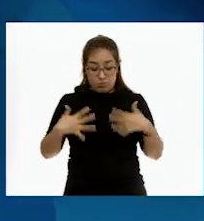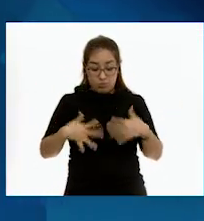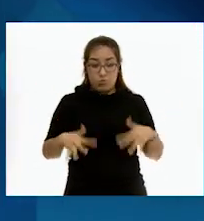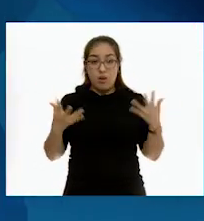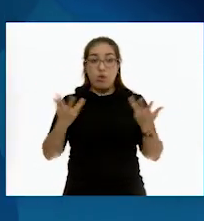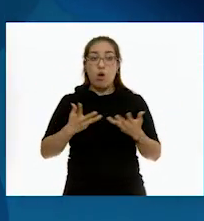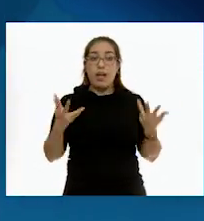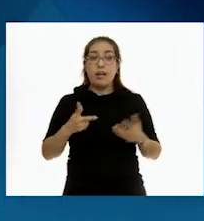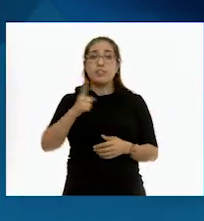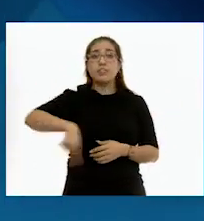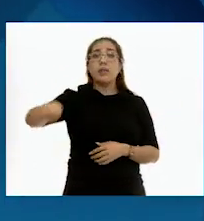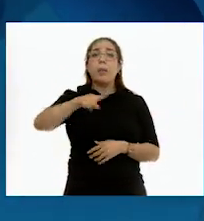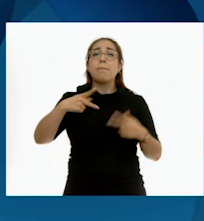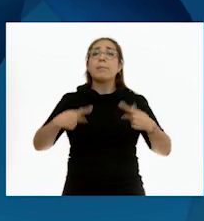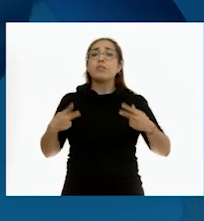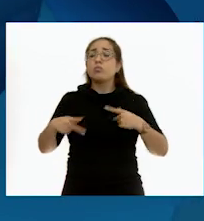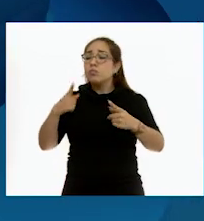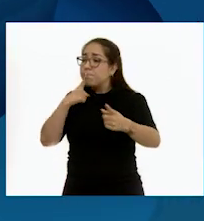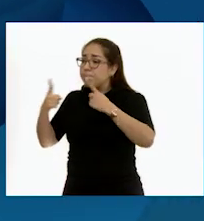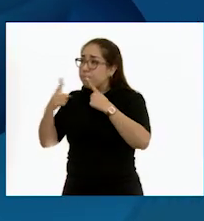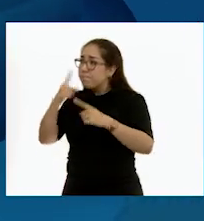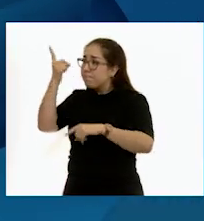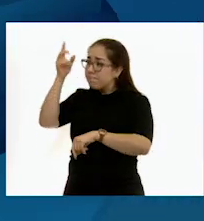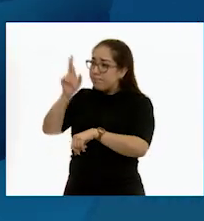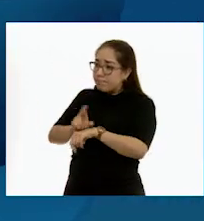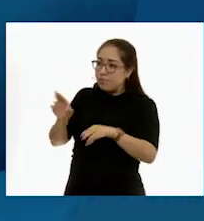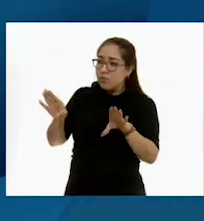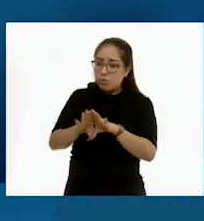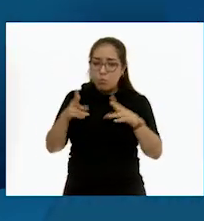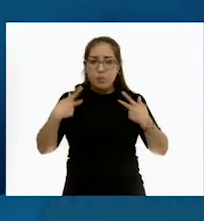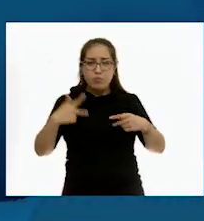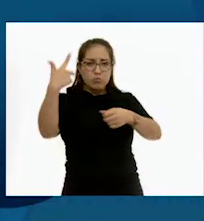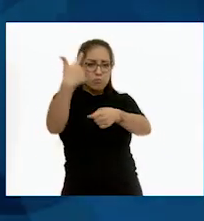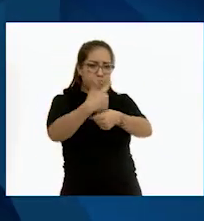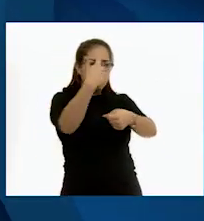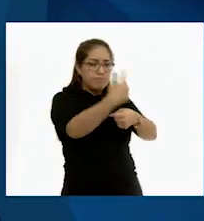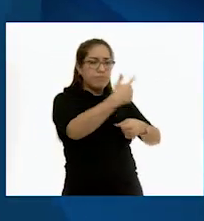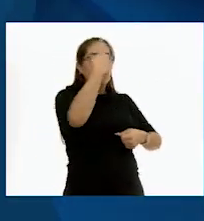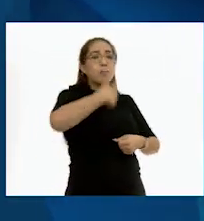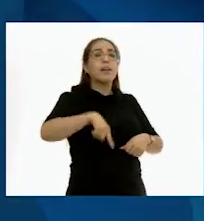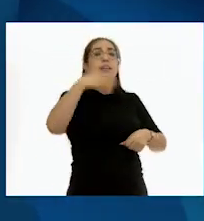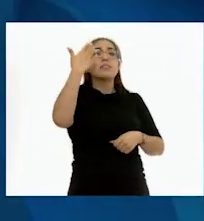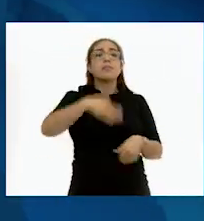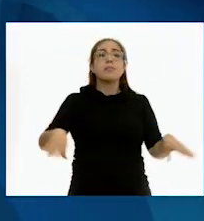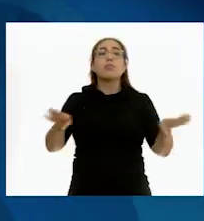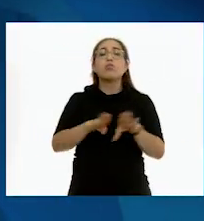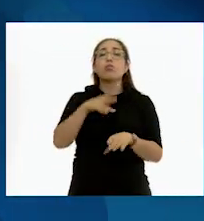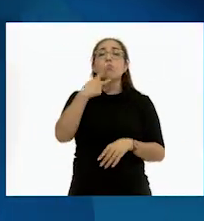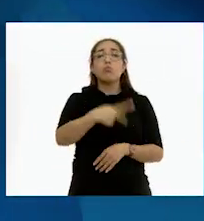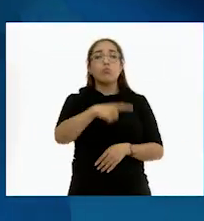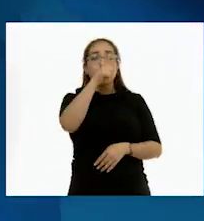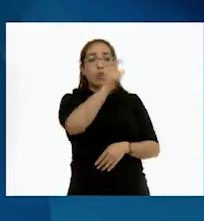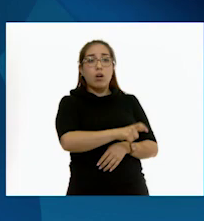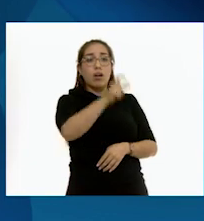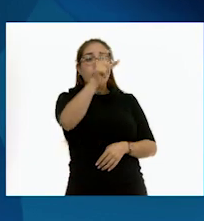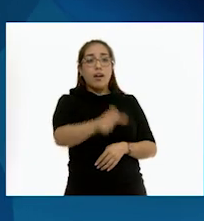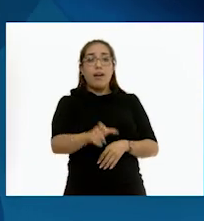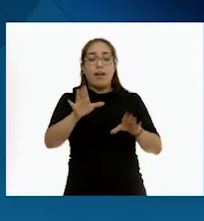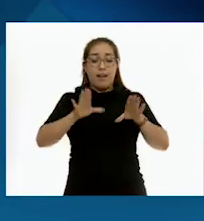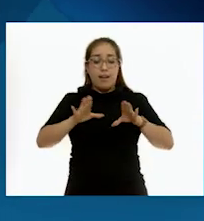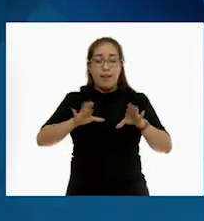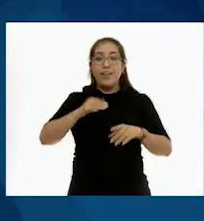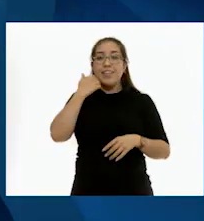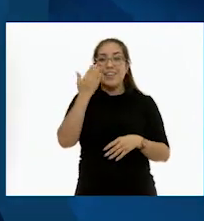de acuerdo con el director, escenógrafos y actores para definir los rasgos que se quiere destacar mediante el